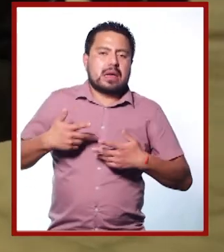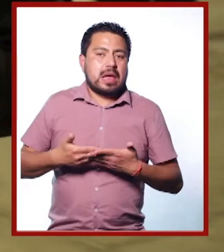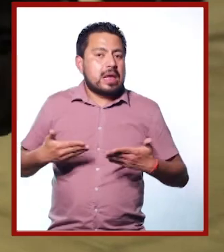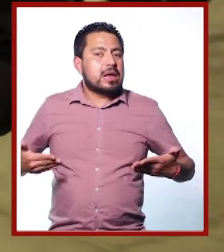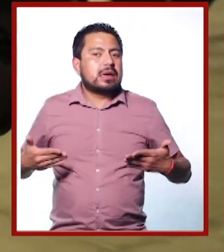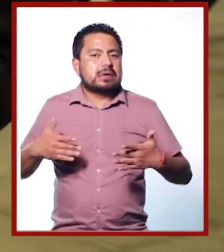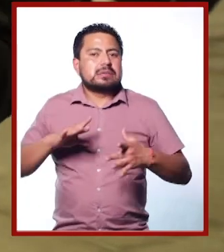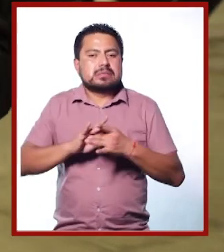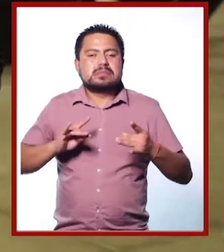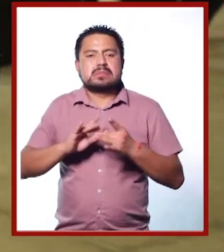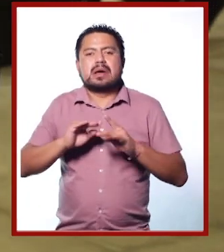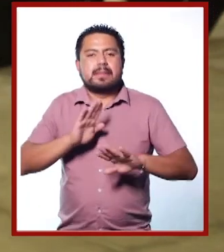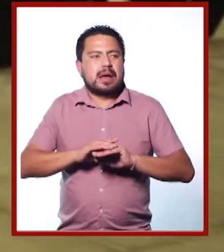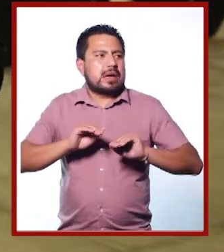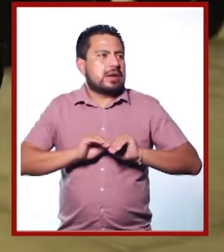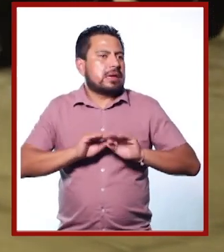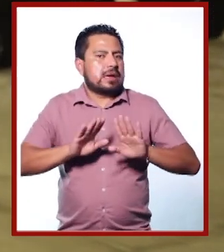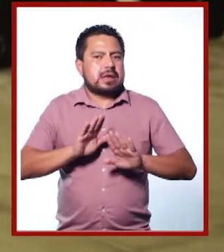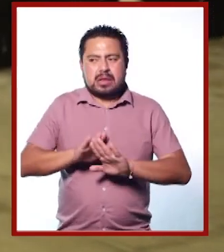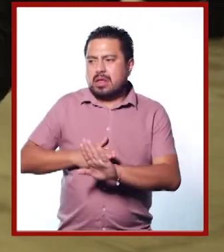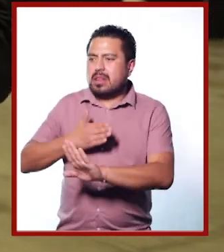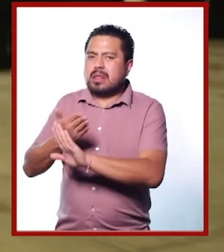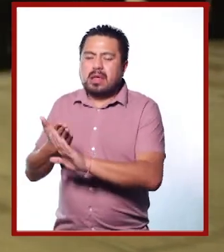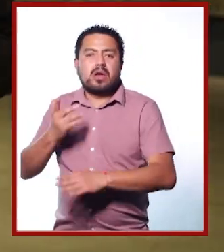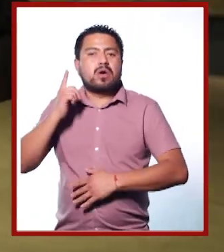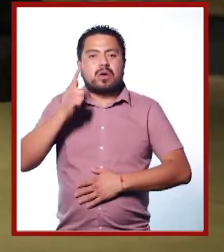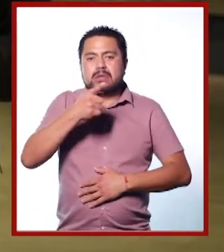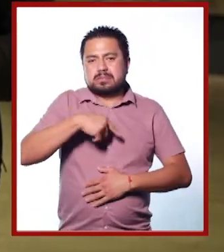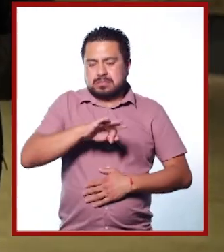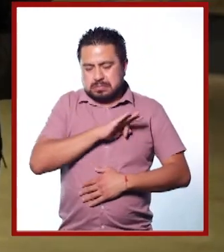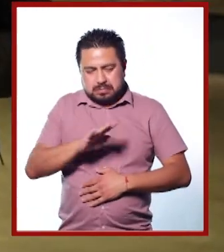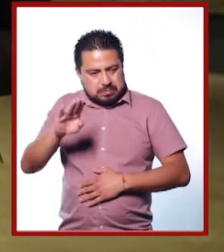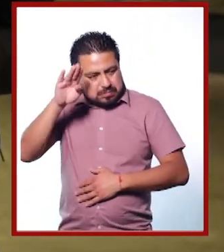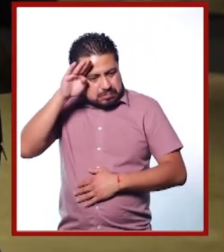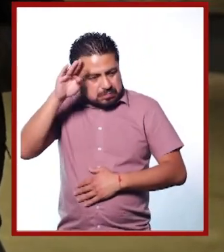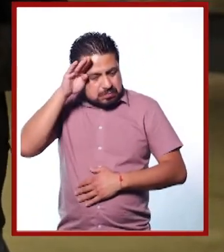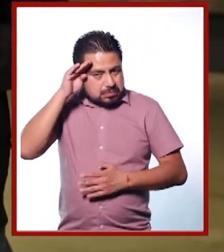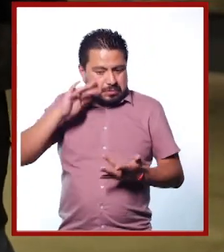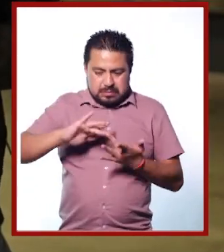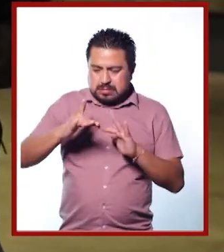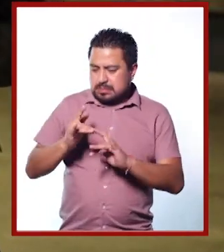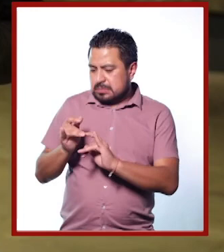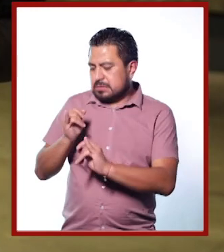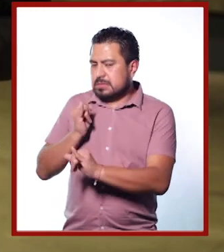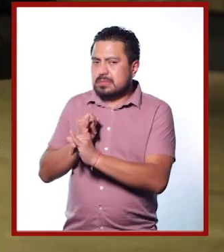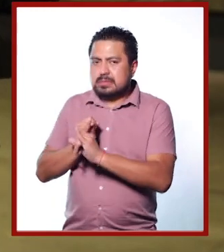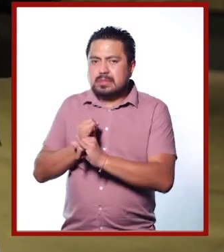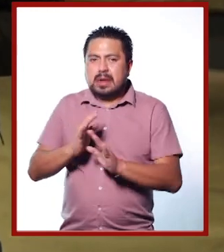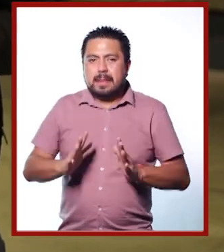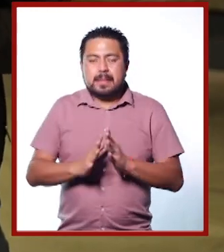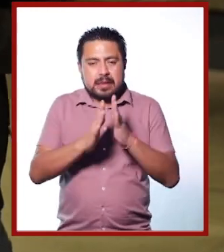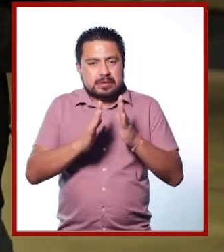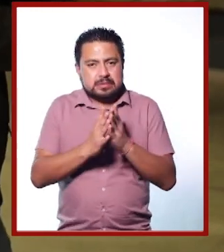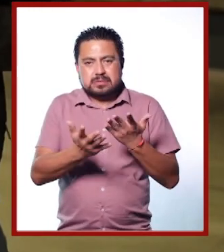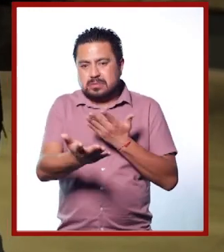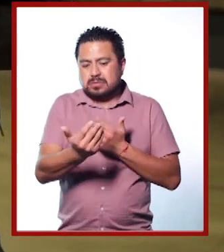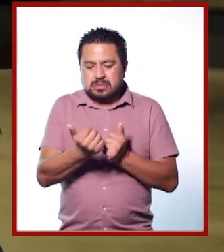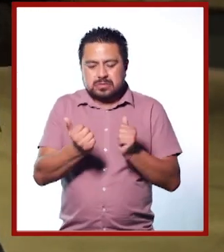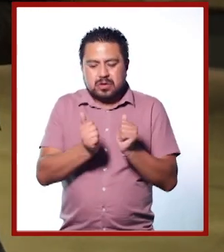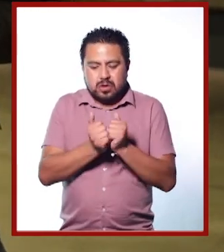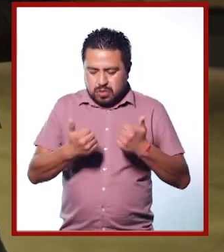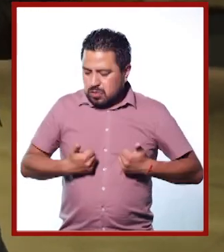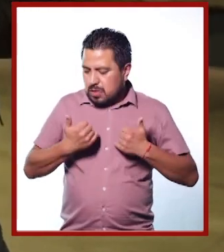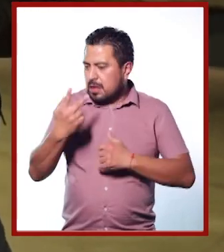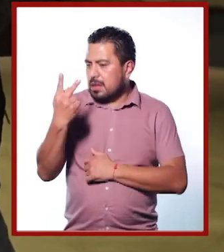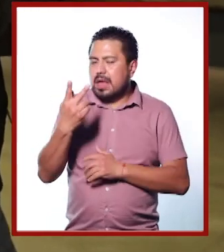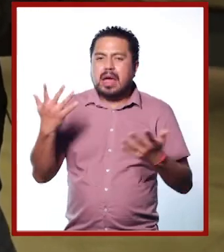alguien, entonces son señales claras de microviolencia. Esperamos sus reflexiones a través de nuestras redes sociales. Participen